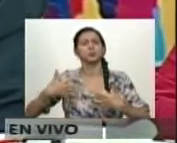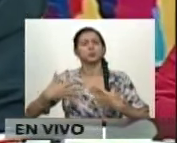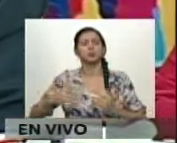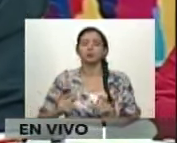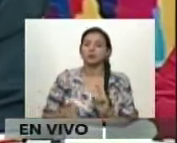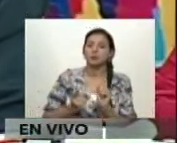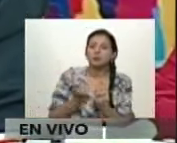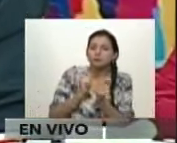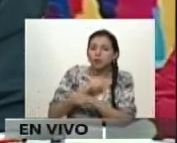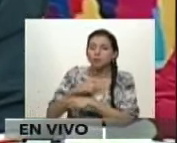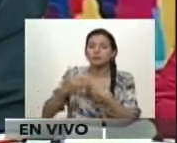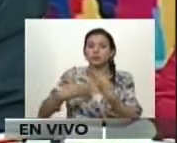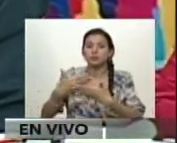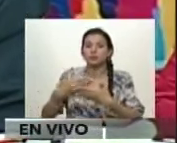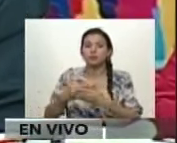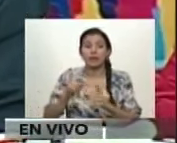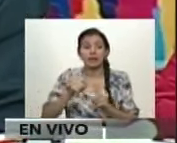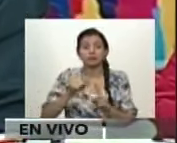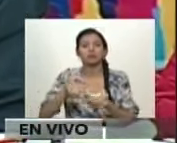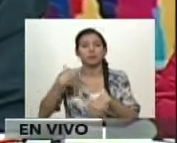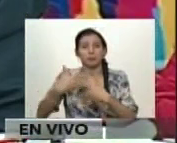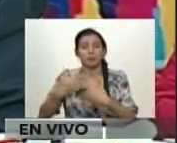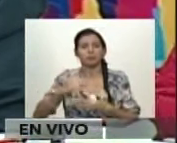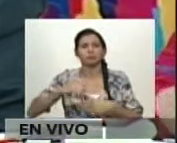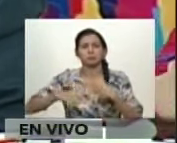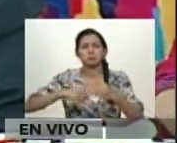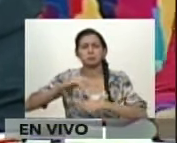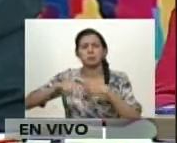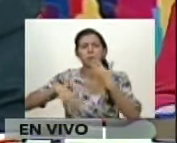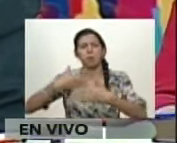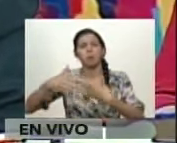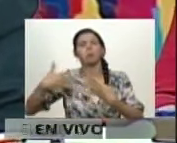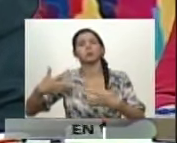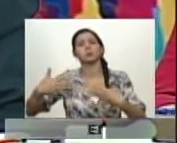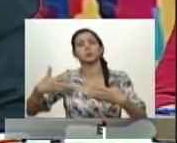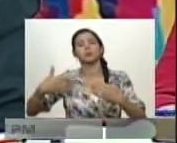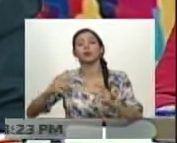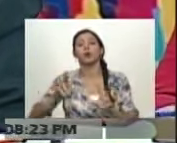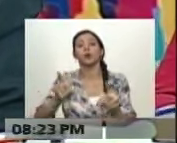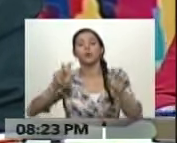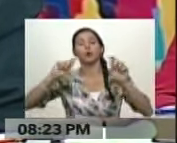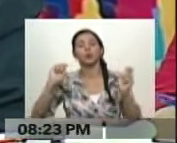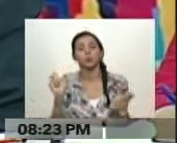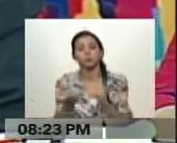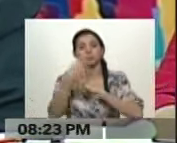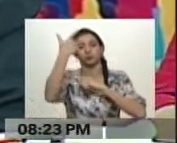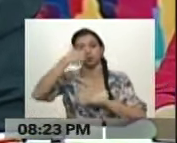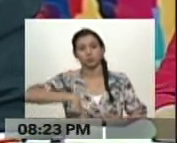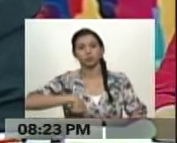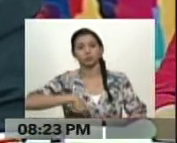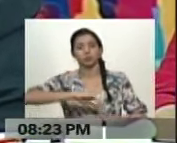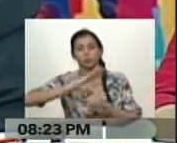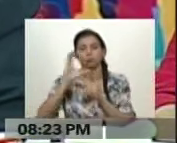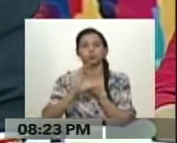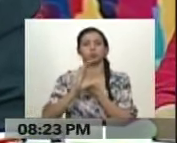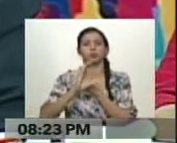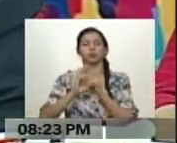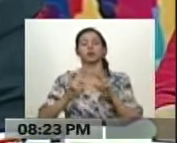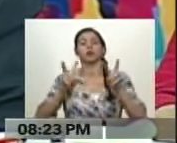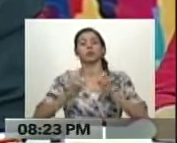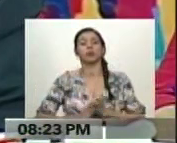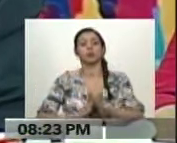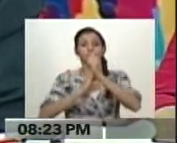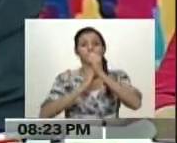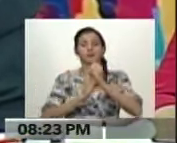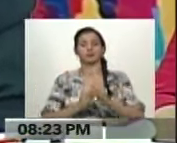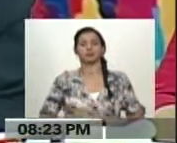que vayan generando la nueva cultura, van generando un nuevo ser humano, un nuevo líder,